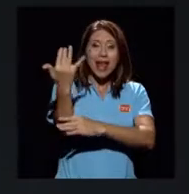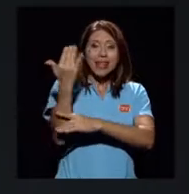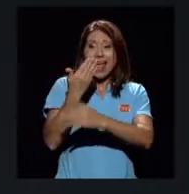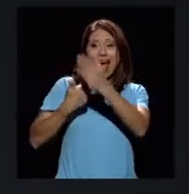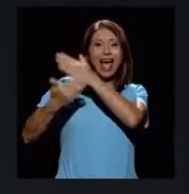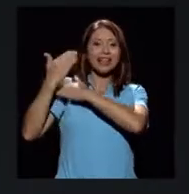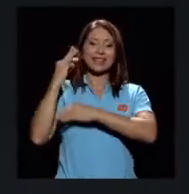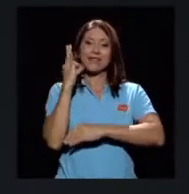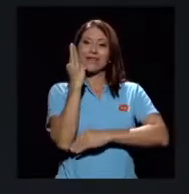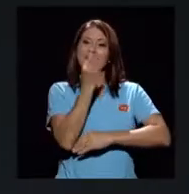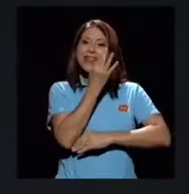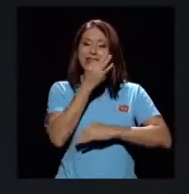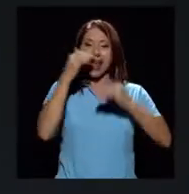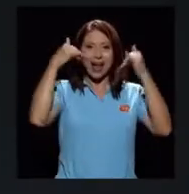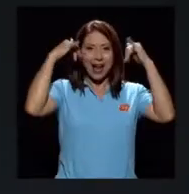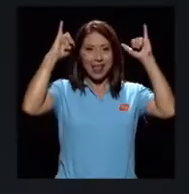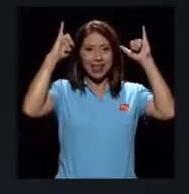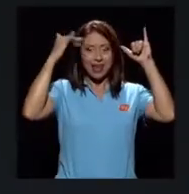De manera que